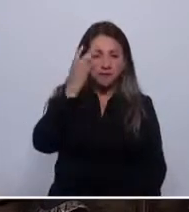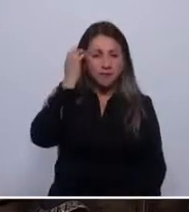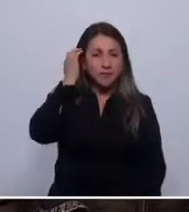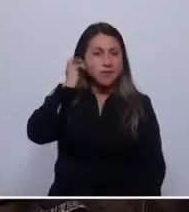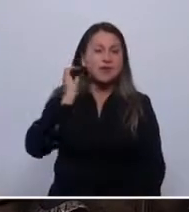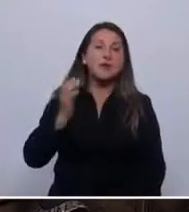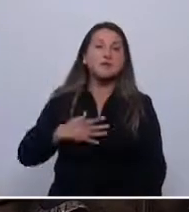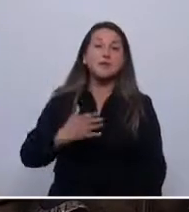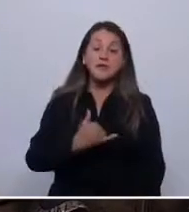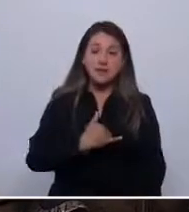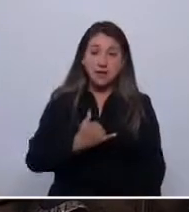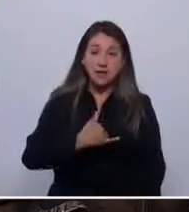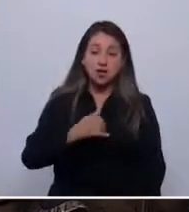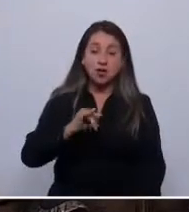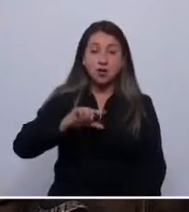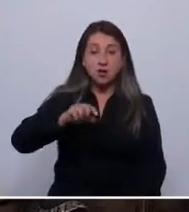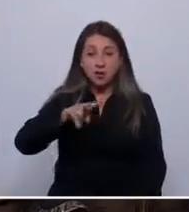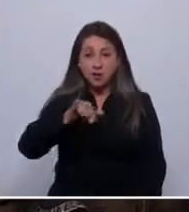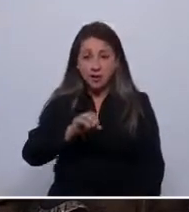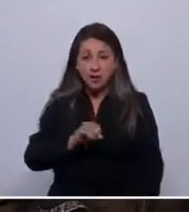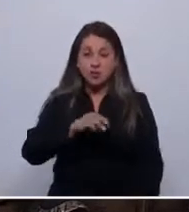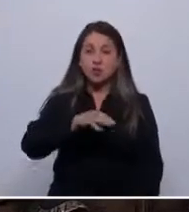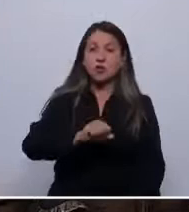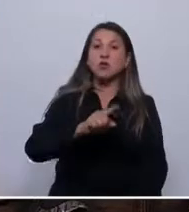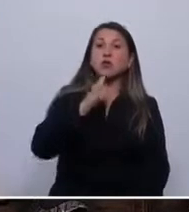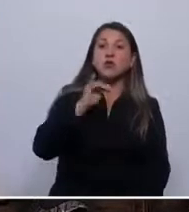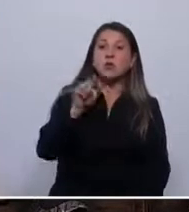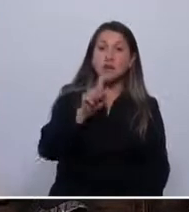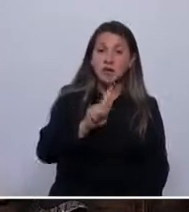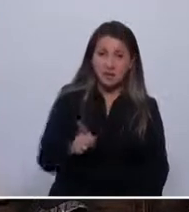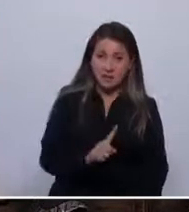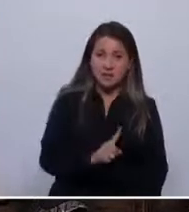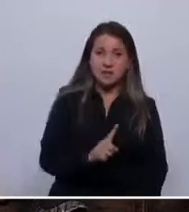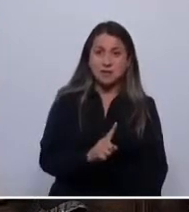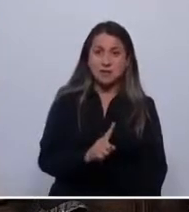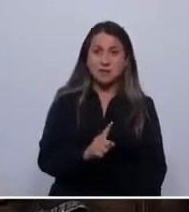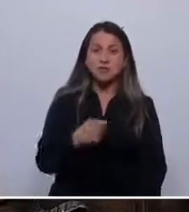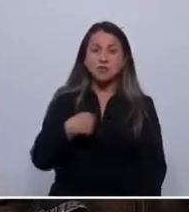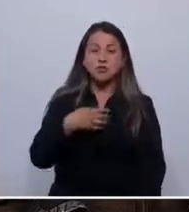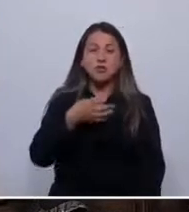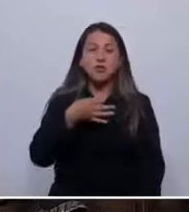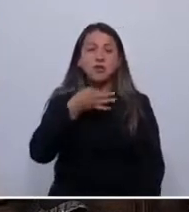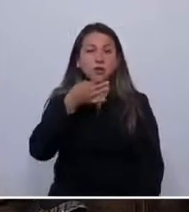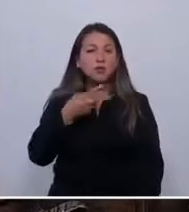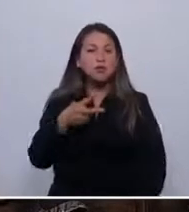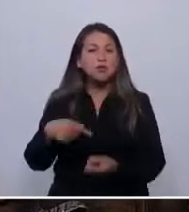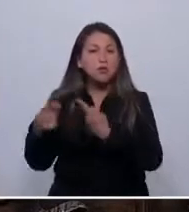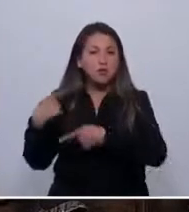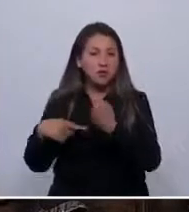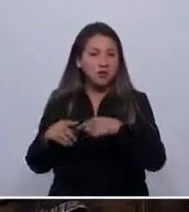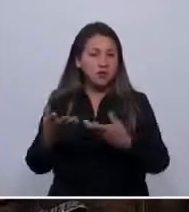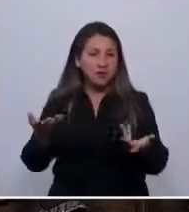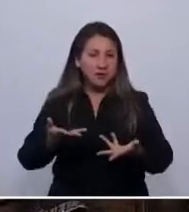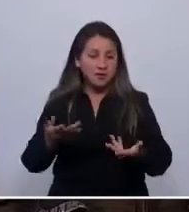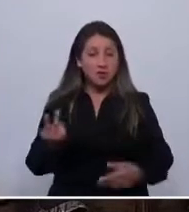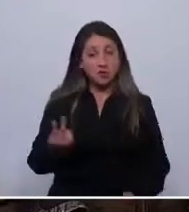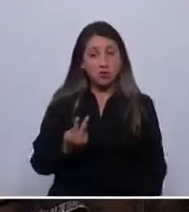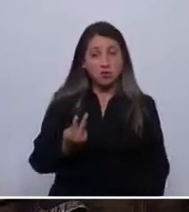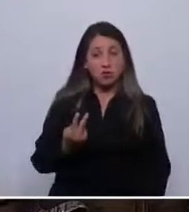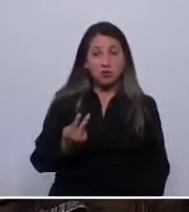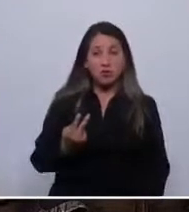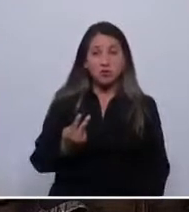Guillermo, Ignacio y Matías. Les hablaré a ellos y por medio de estos, a